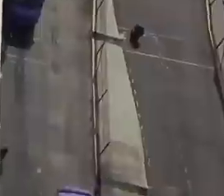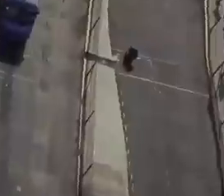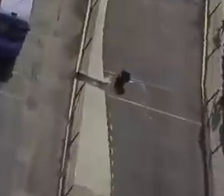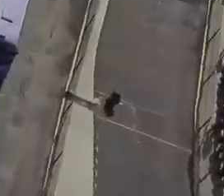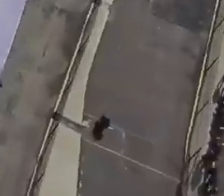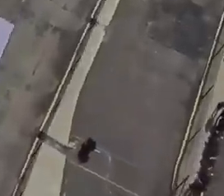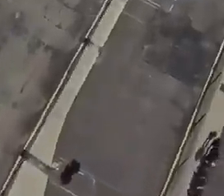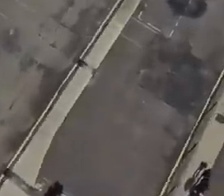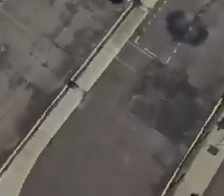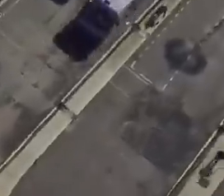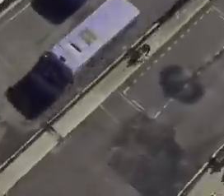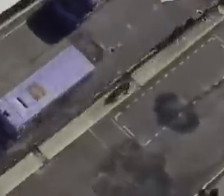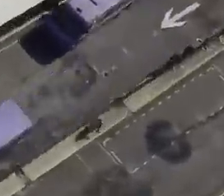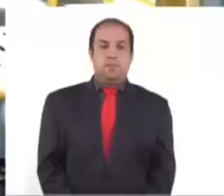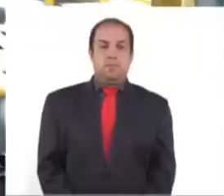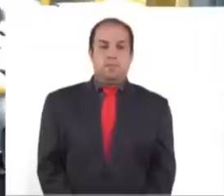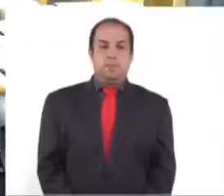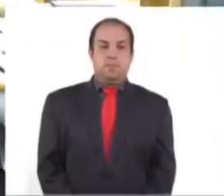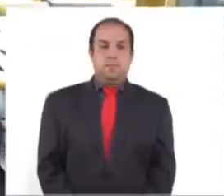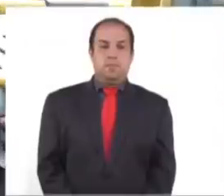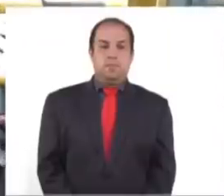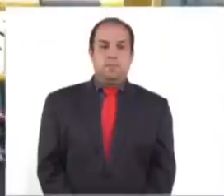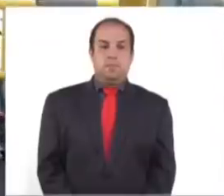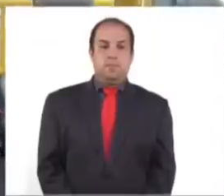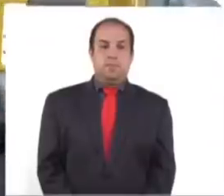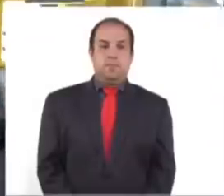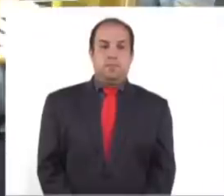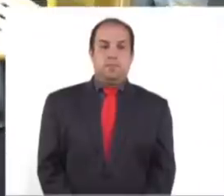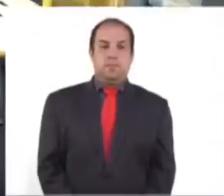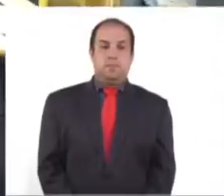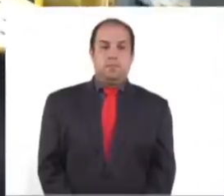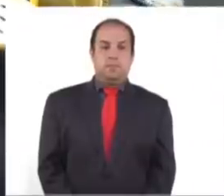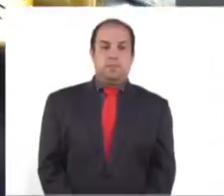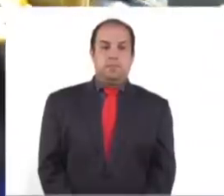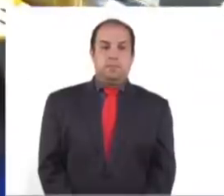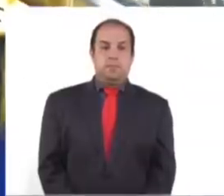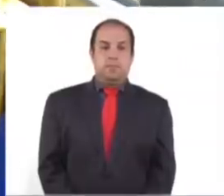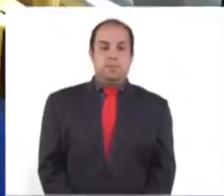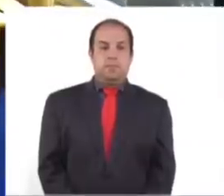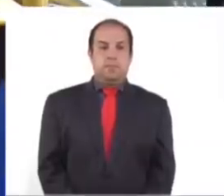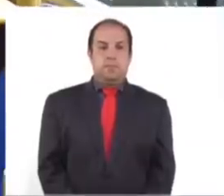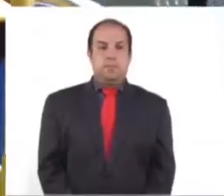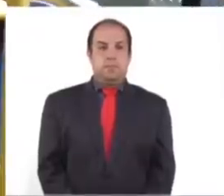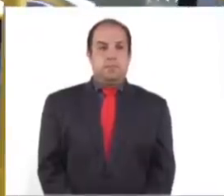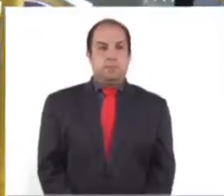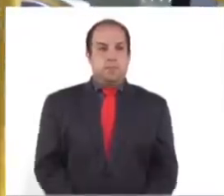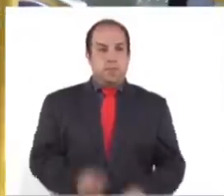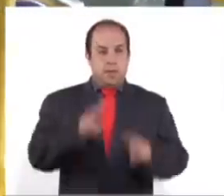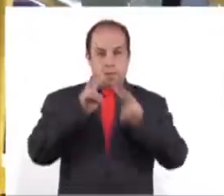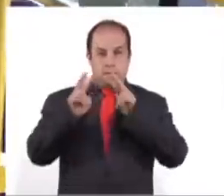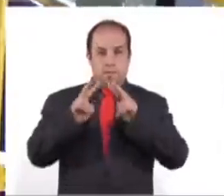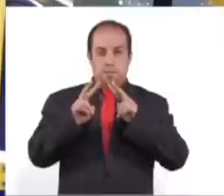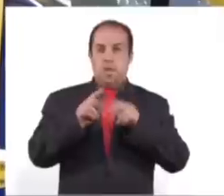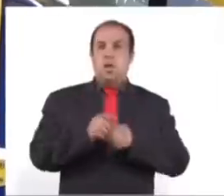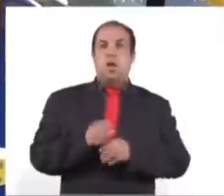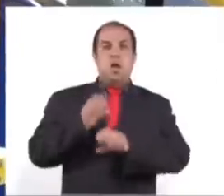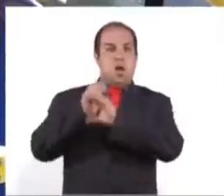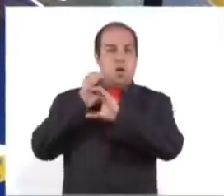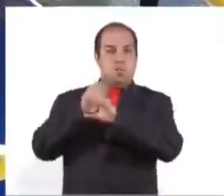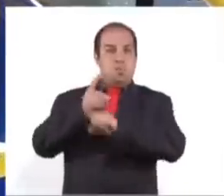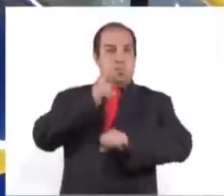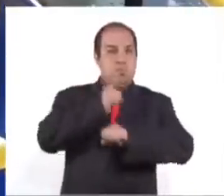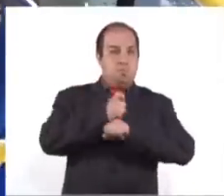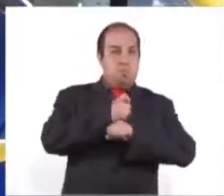adquisición de estos nuevos autobuses con el fin de mejorar el transporte público en esta